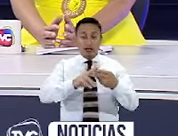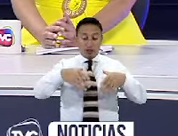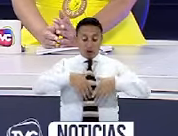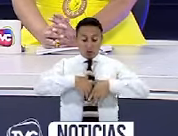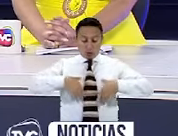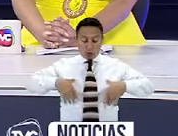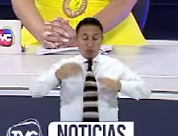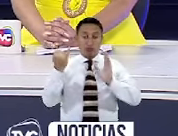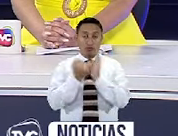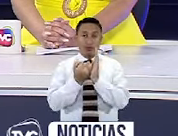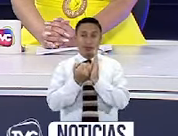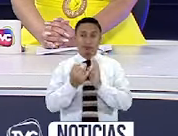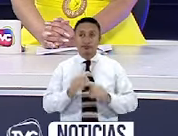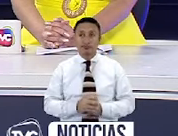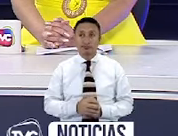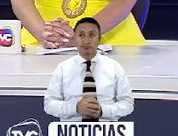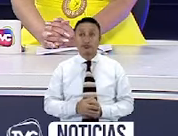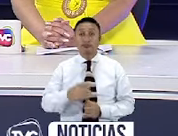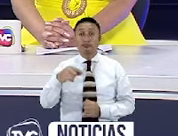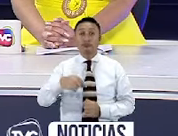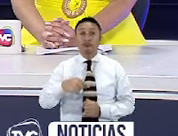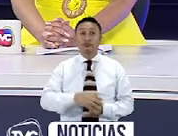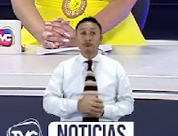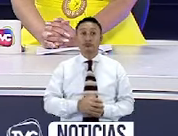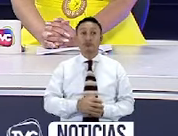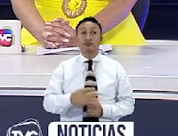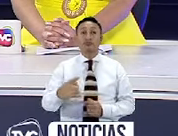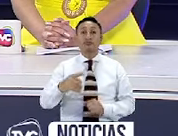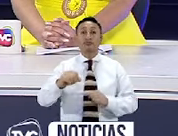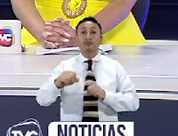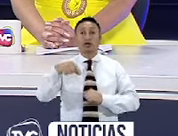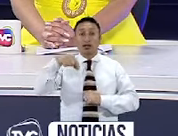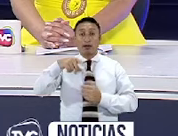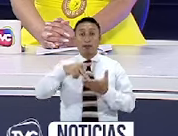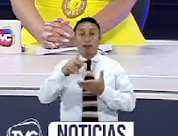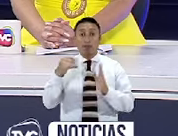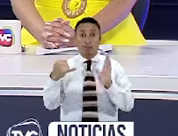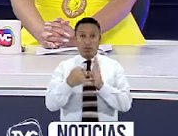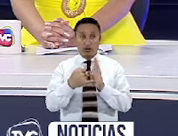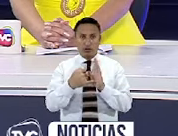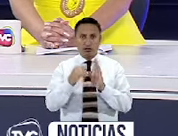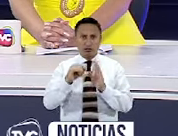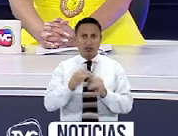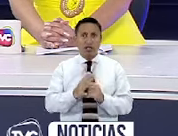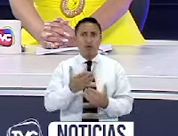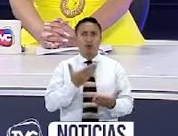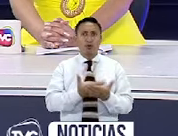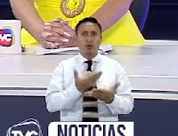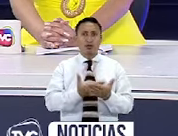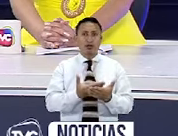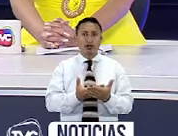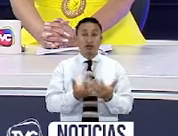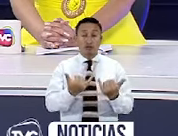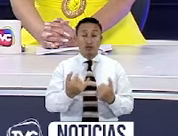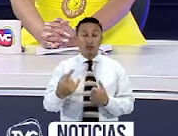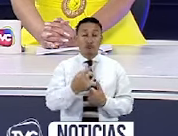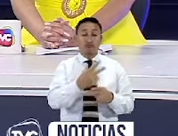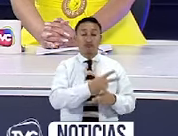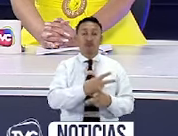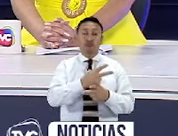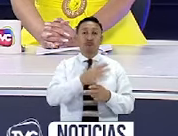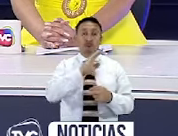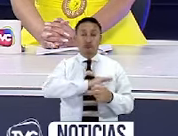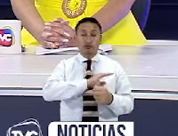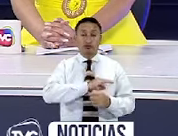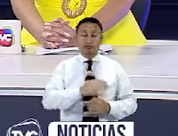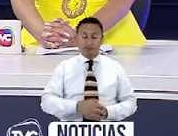identificación y hasta establecer una tasa para su operación en la ciudad. Son parte de las propuestas que se llevarían a debate del